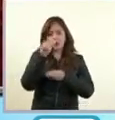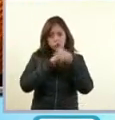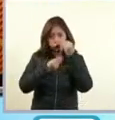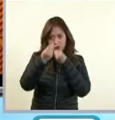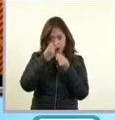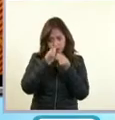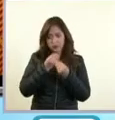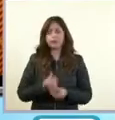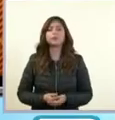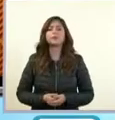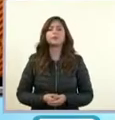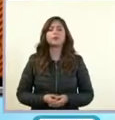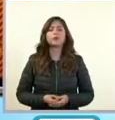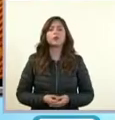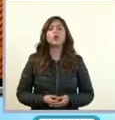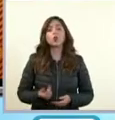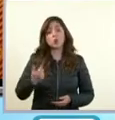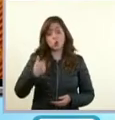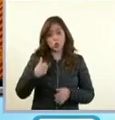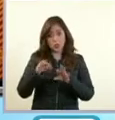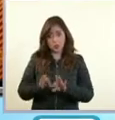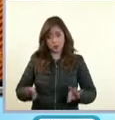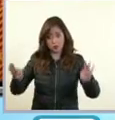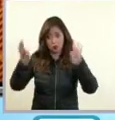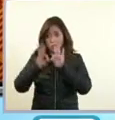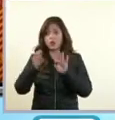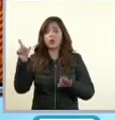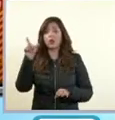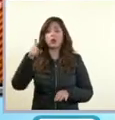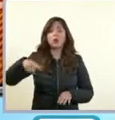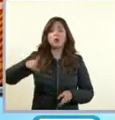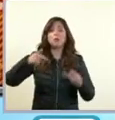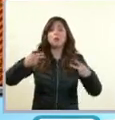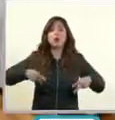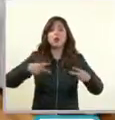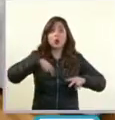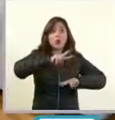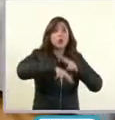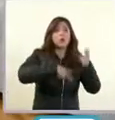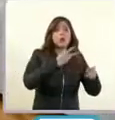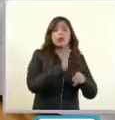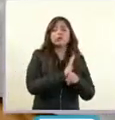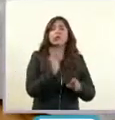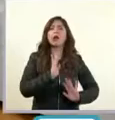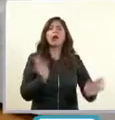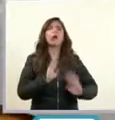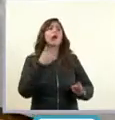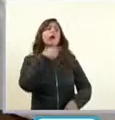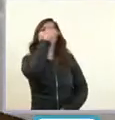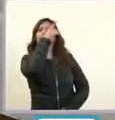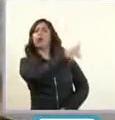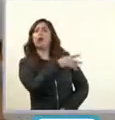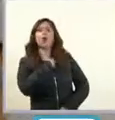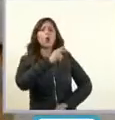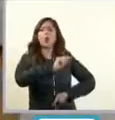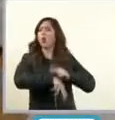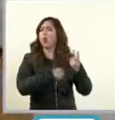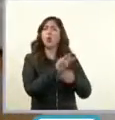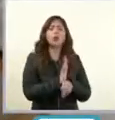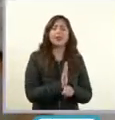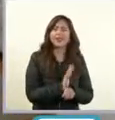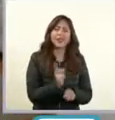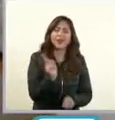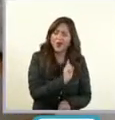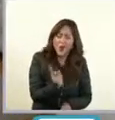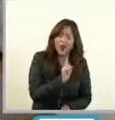importante no caer en satanizar el ir al cine, No, porque entonces sí, muchas claro. recomendaciones es, Entonces no hay que ir al cine. Por No, Dios, no, hay no, que no. promover